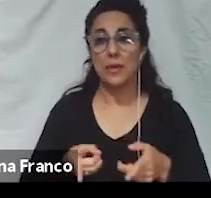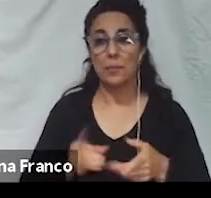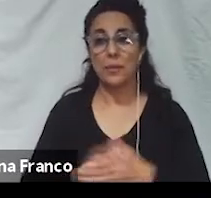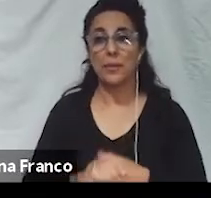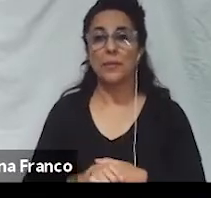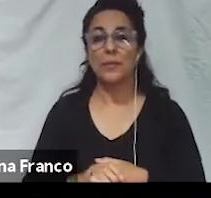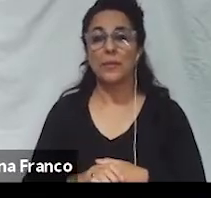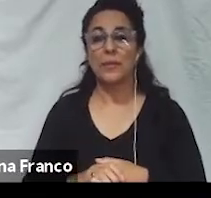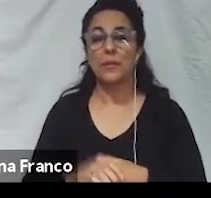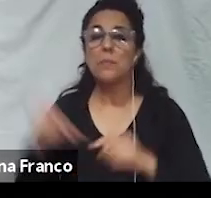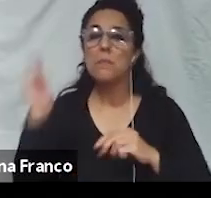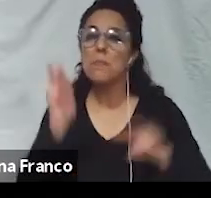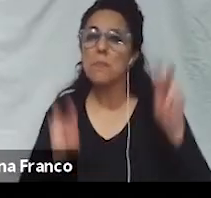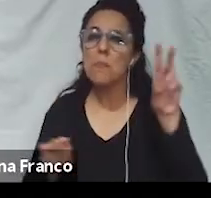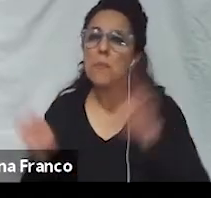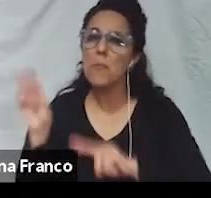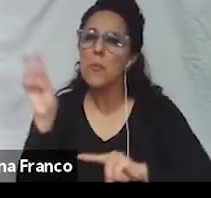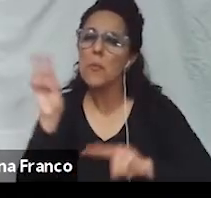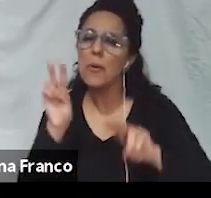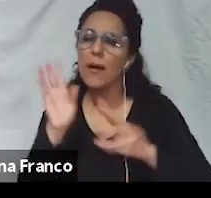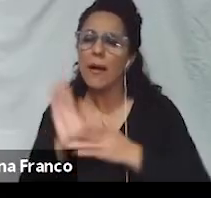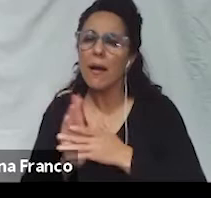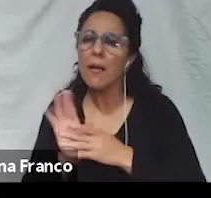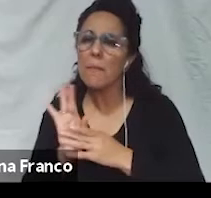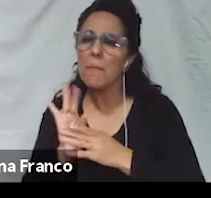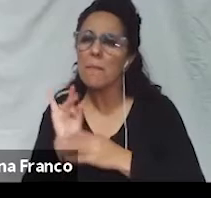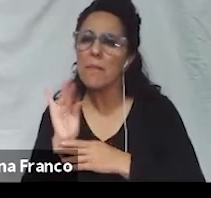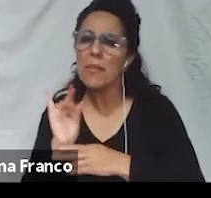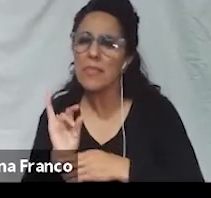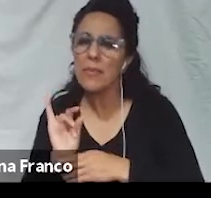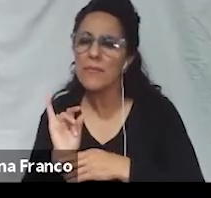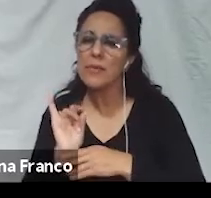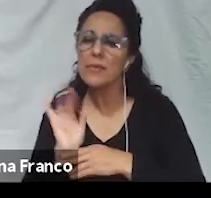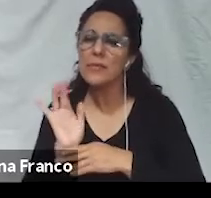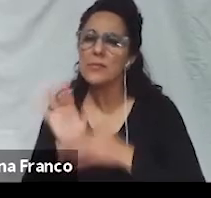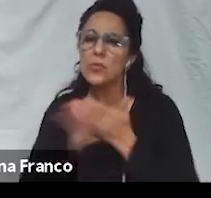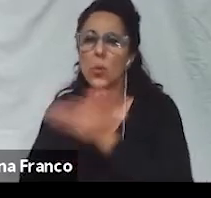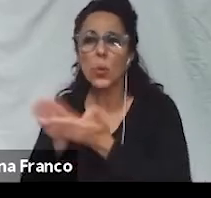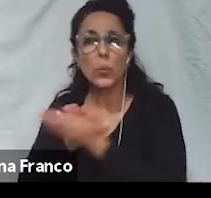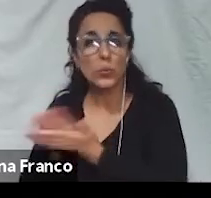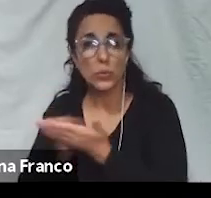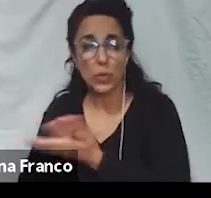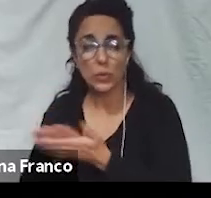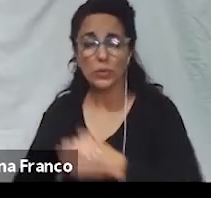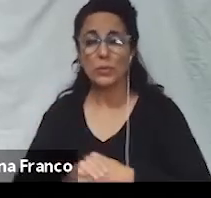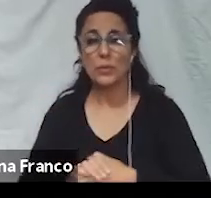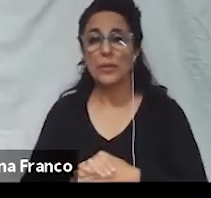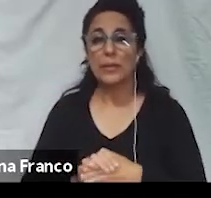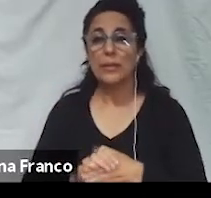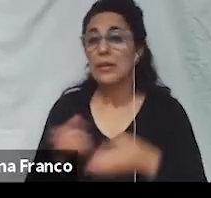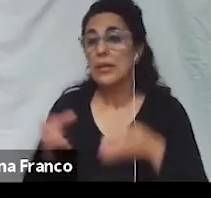también para buscar, lo más difícil, buscar una posible solución junto